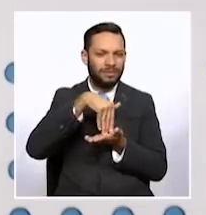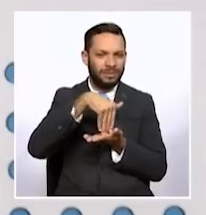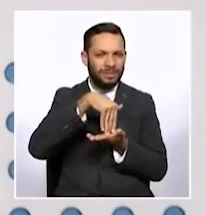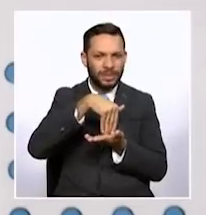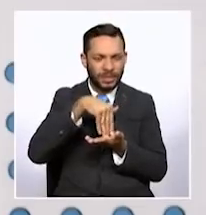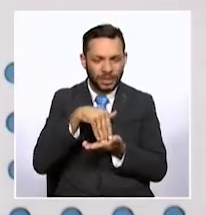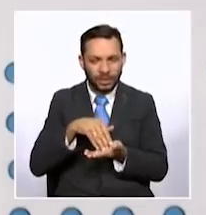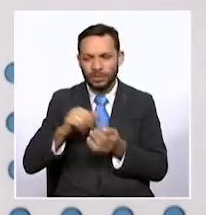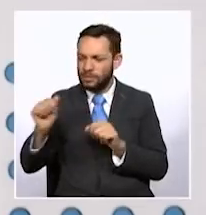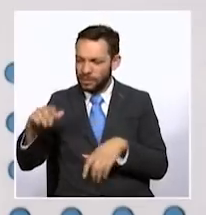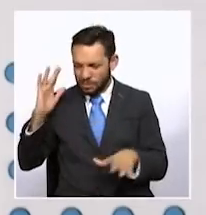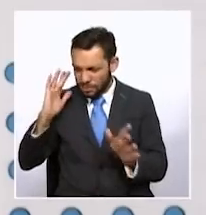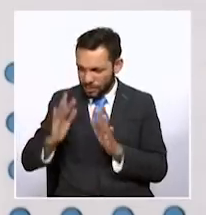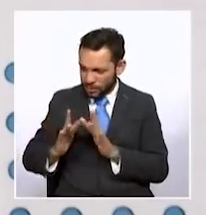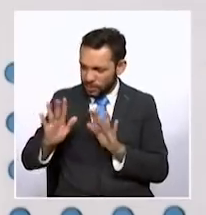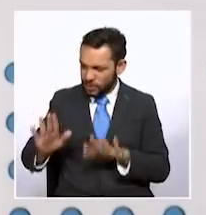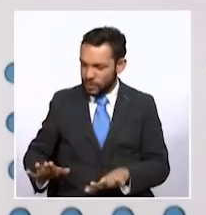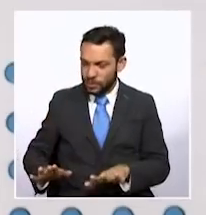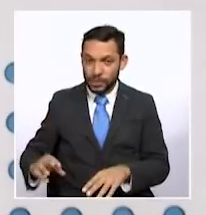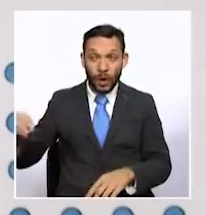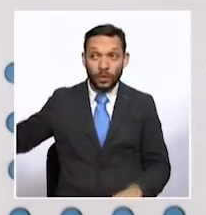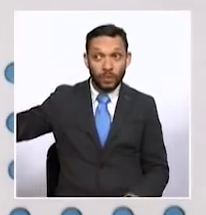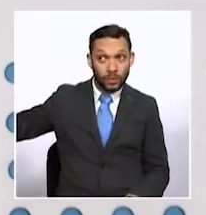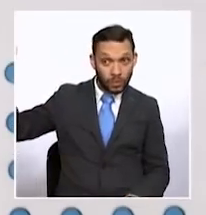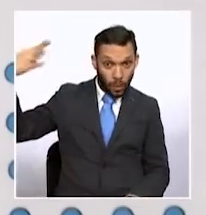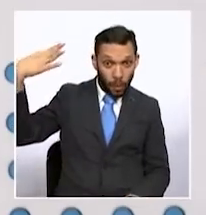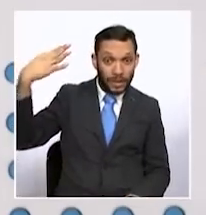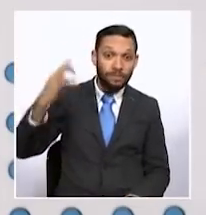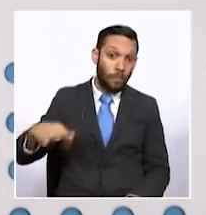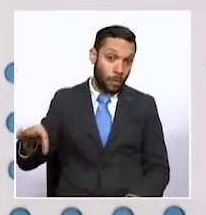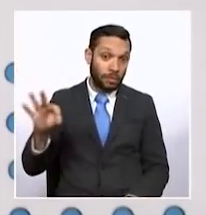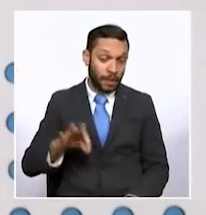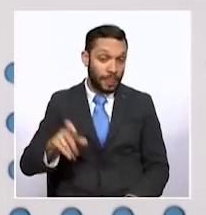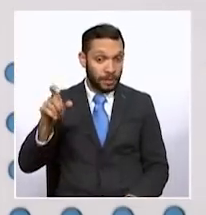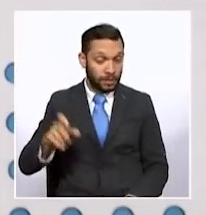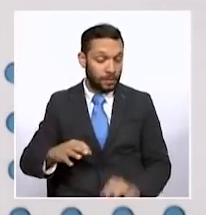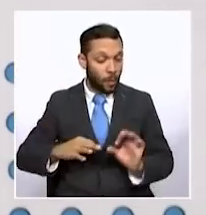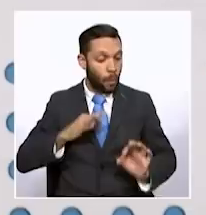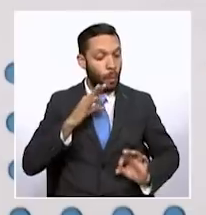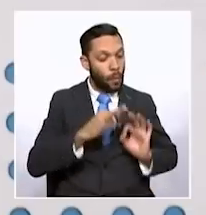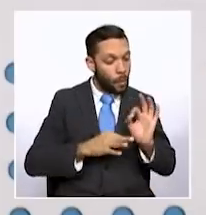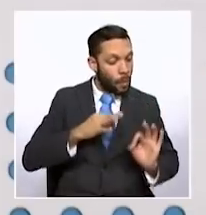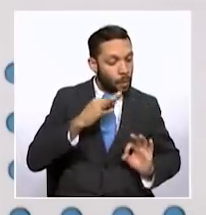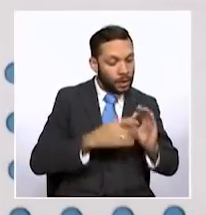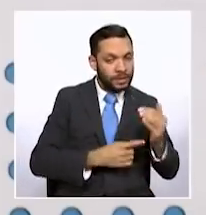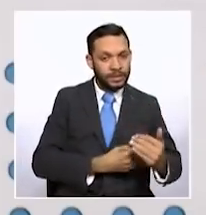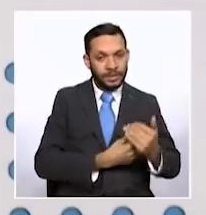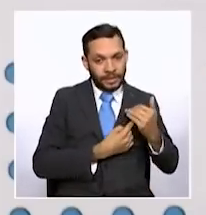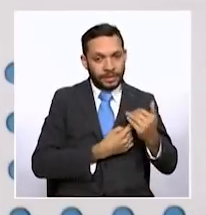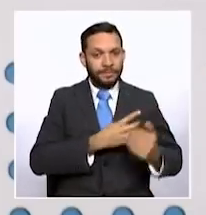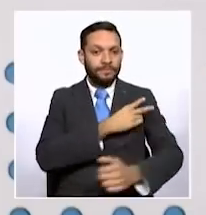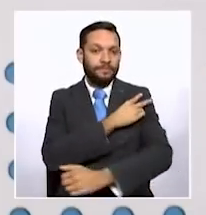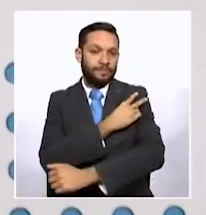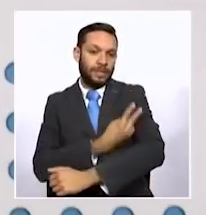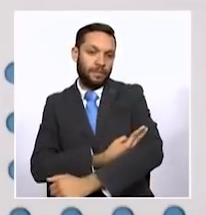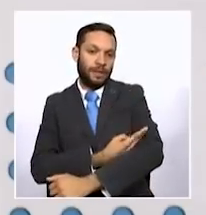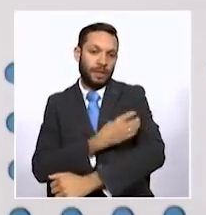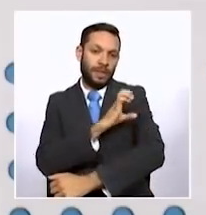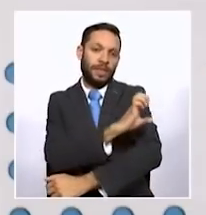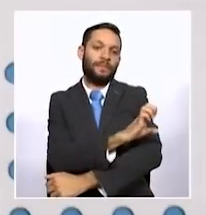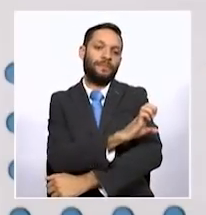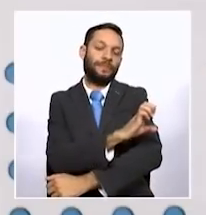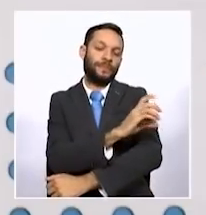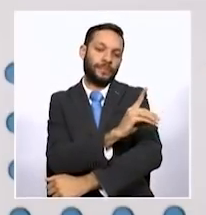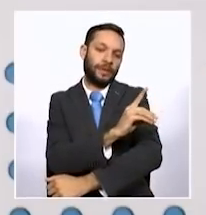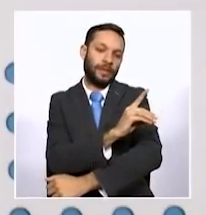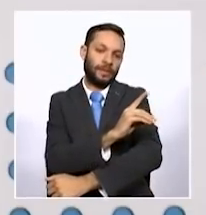que puede asociarse a la toma del sol, que es muy importante, el suplemento de la vitamina D, que la vitamina D asociada al